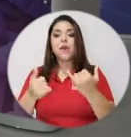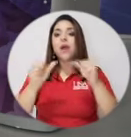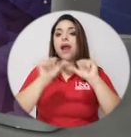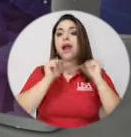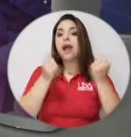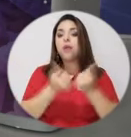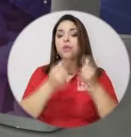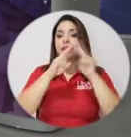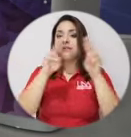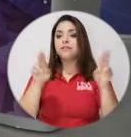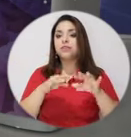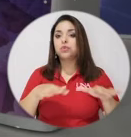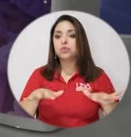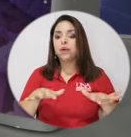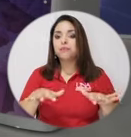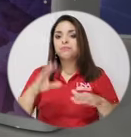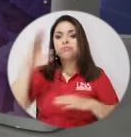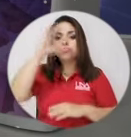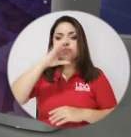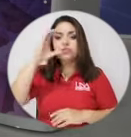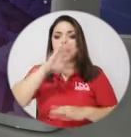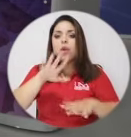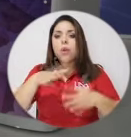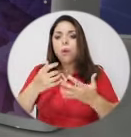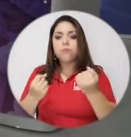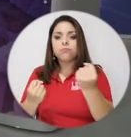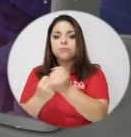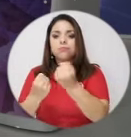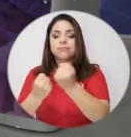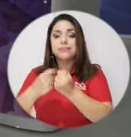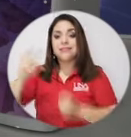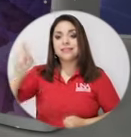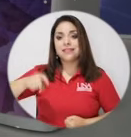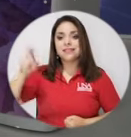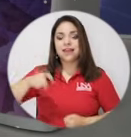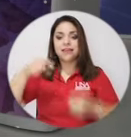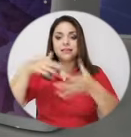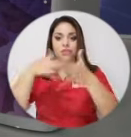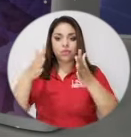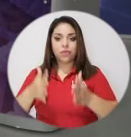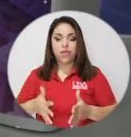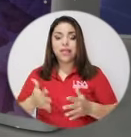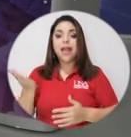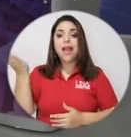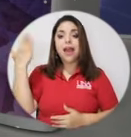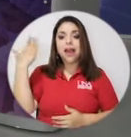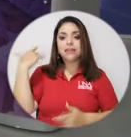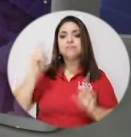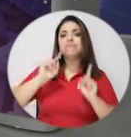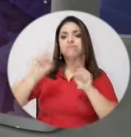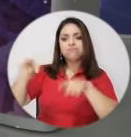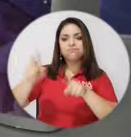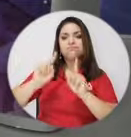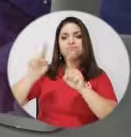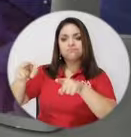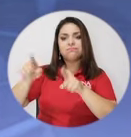nuevas necesidades del estudiantado, ¿verdad? Tal vez antes con la presencialidad había cosas que eran